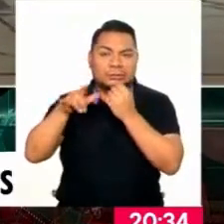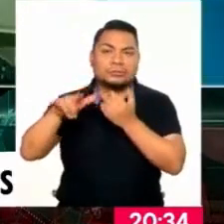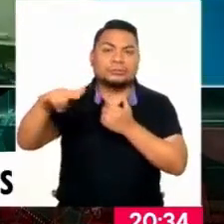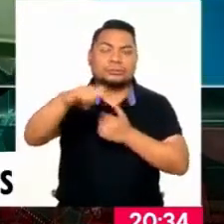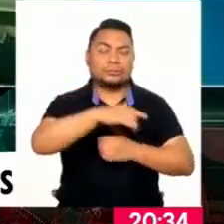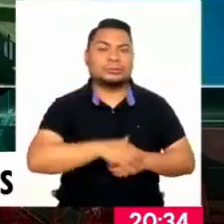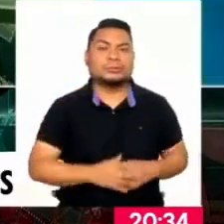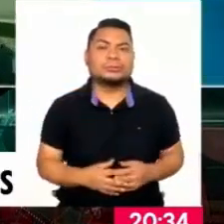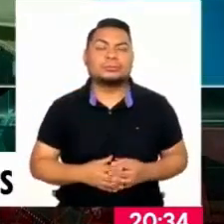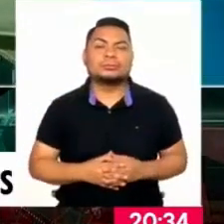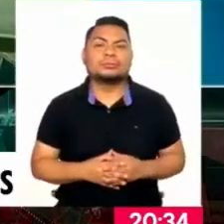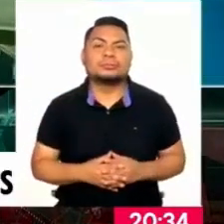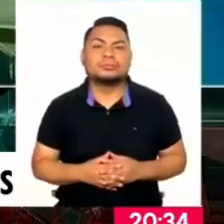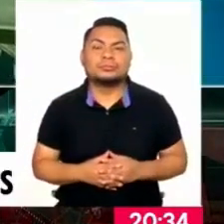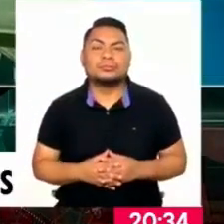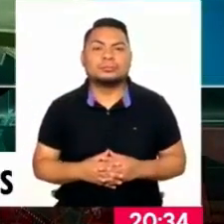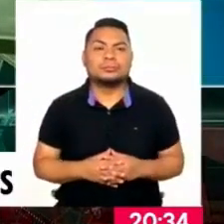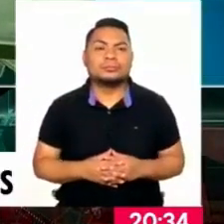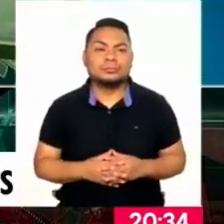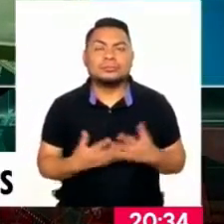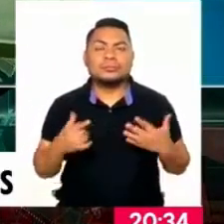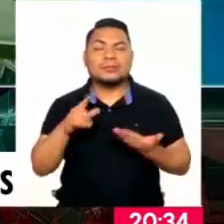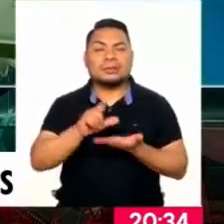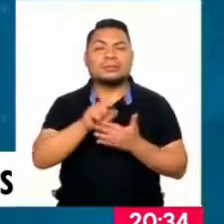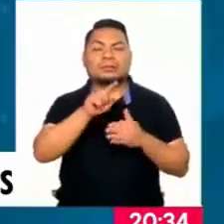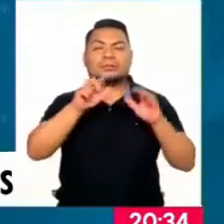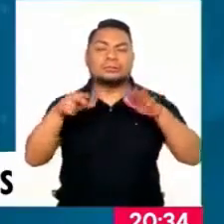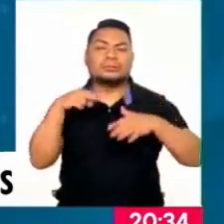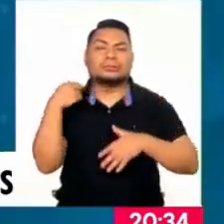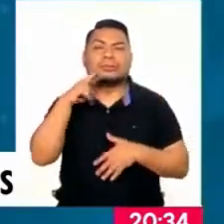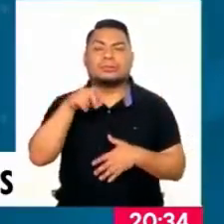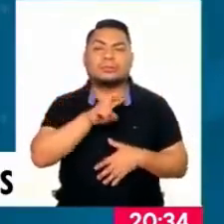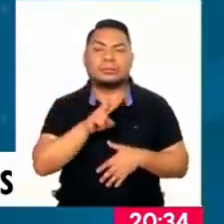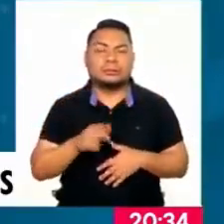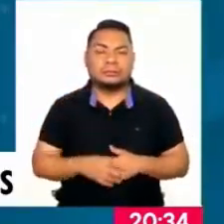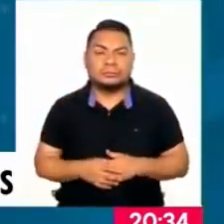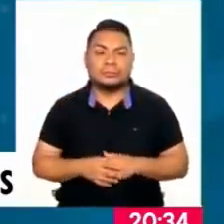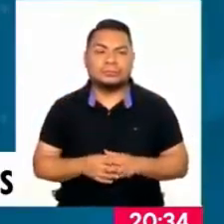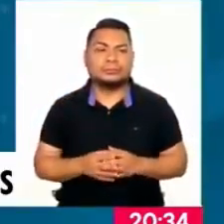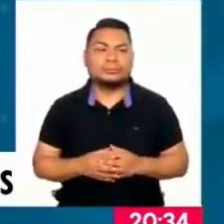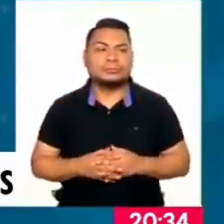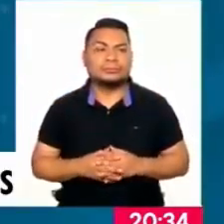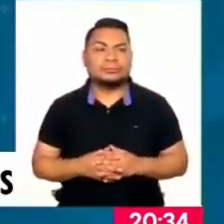aerolíneas, ¿no? Lima, 18 de noviembre del 2022.